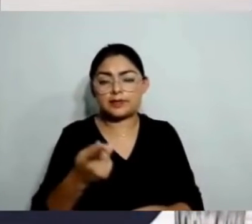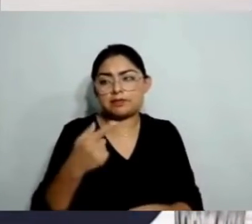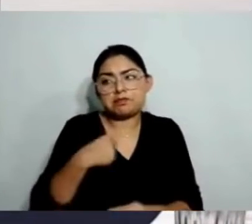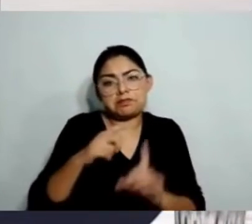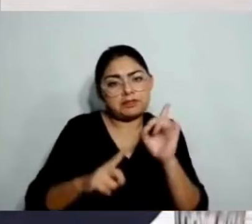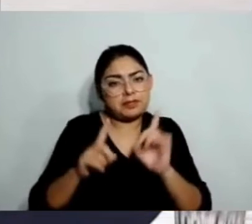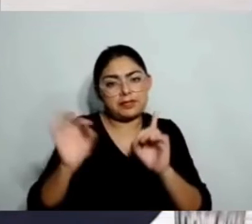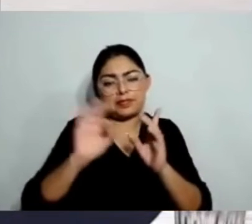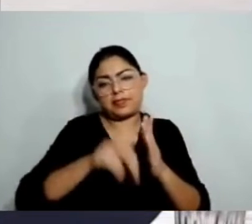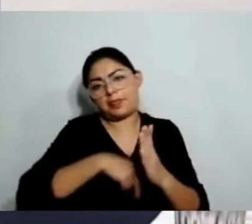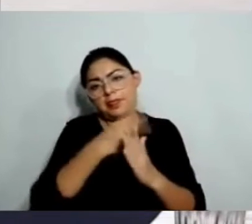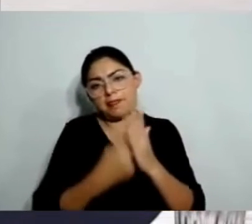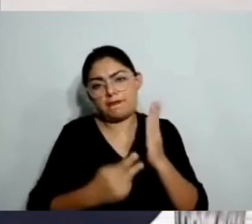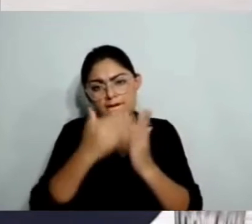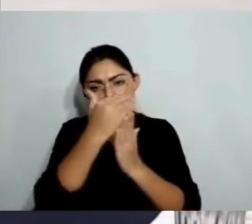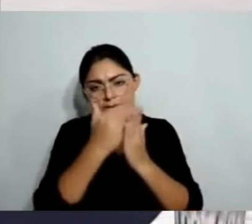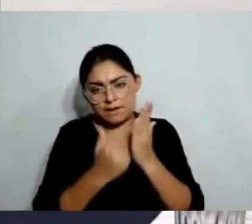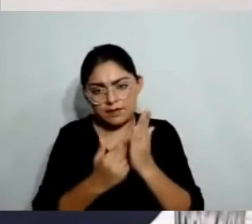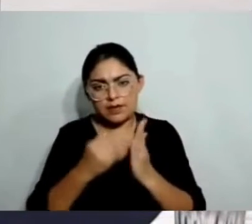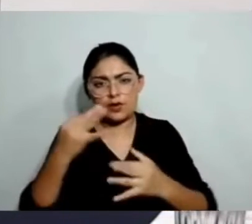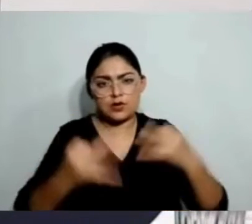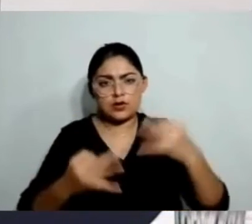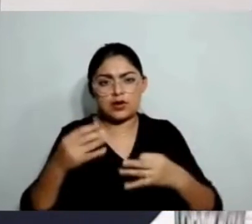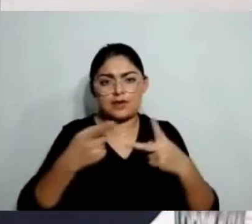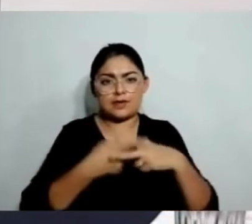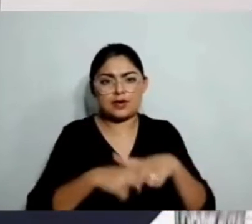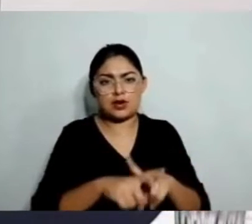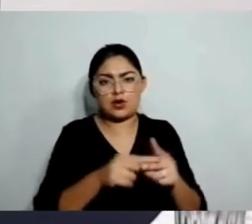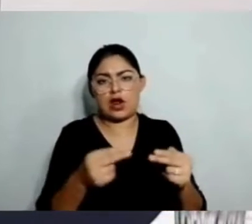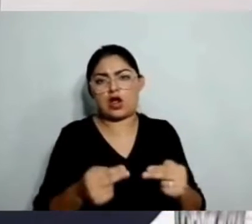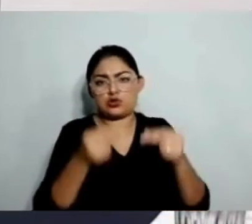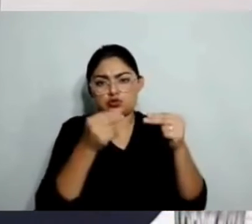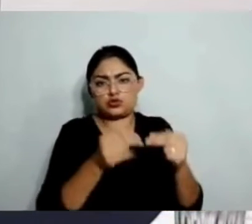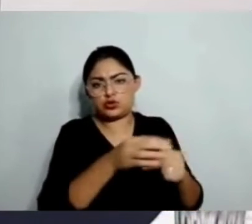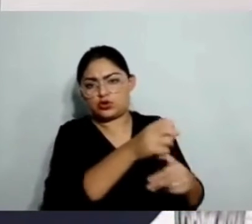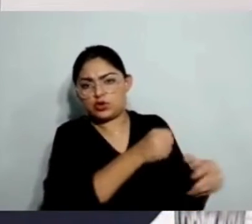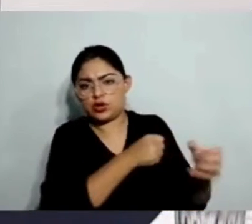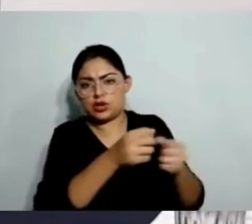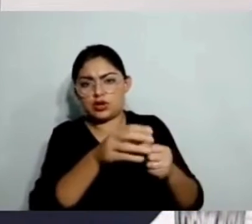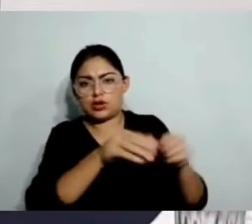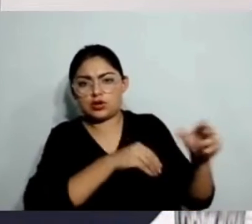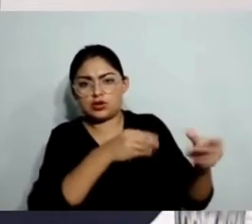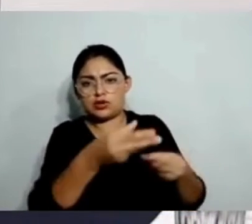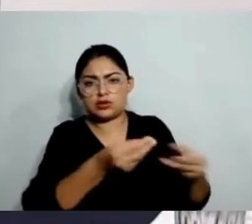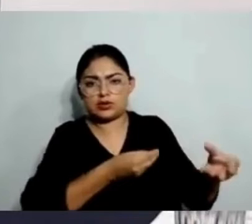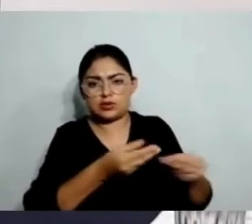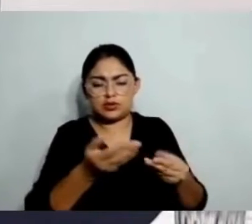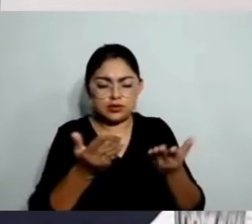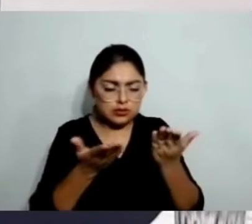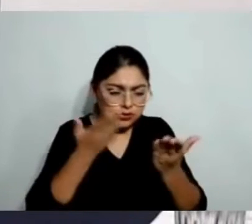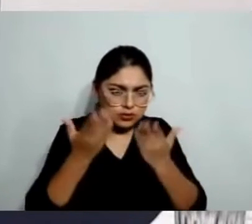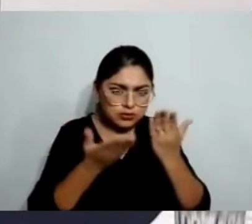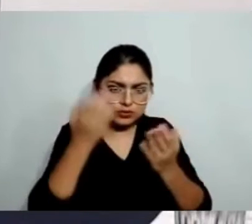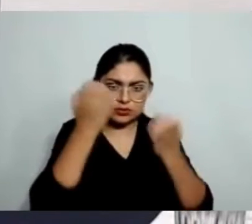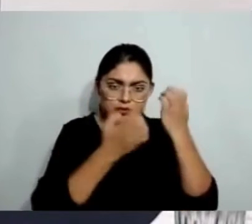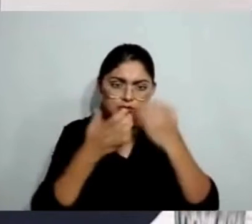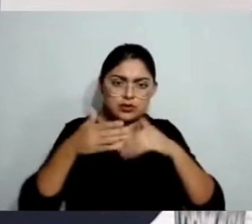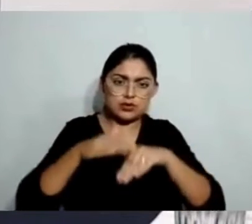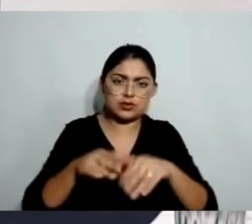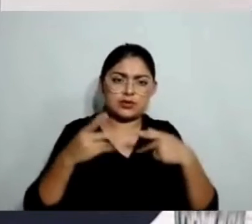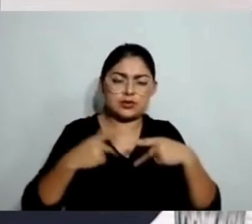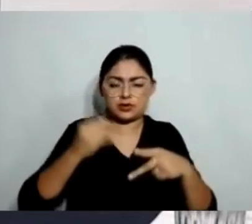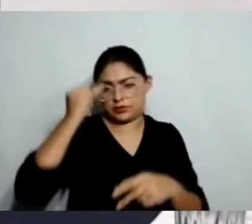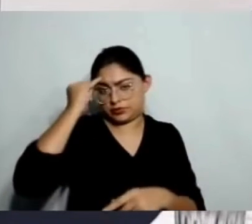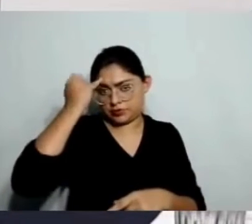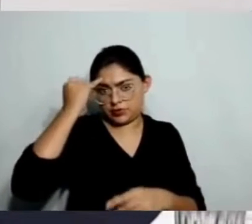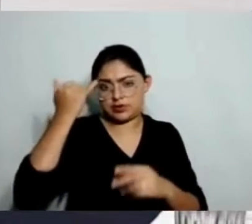que se empezaron a traer asuntos que tenían que ver con personas indígenas y con procesos penales y se desarrolló de una for